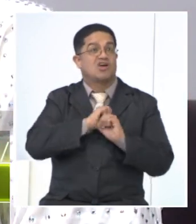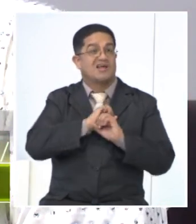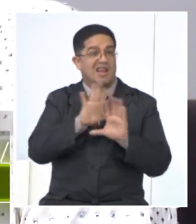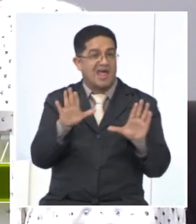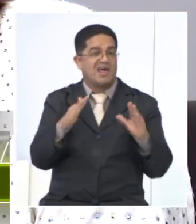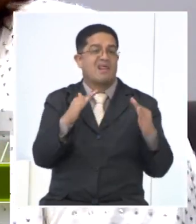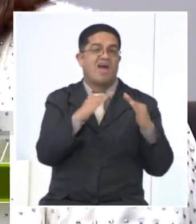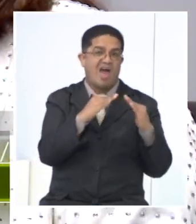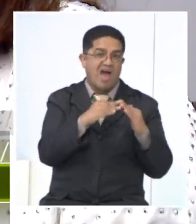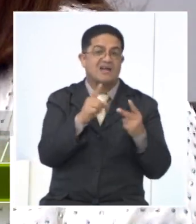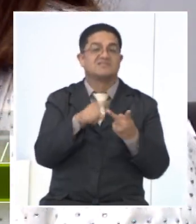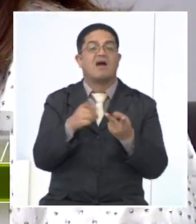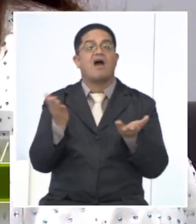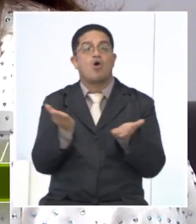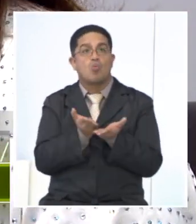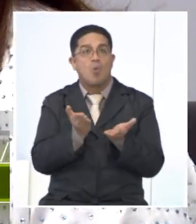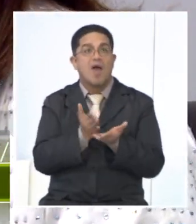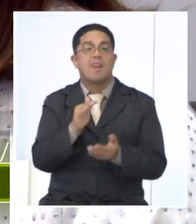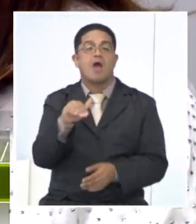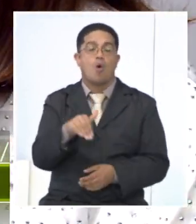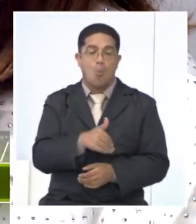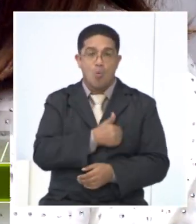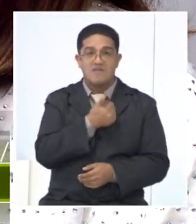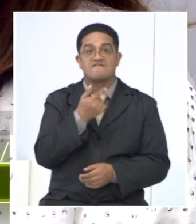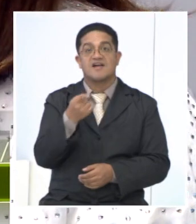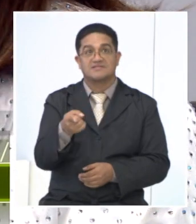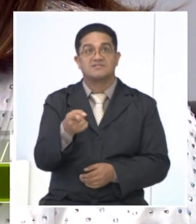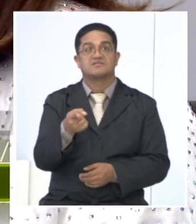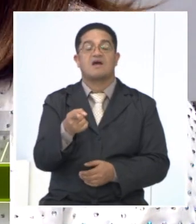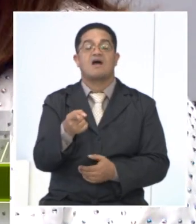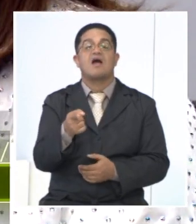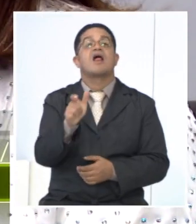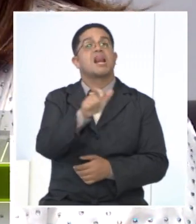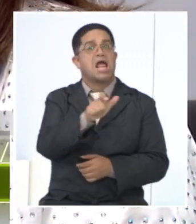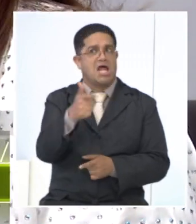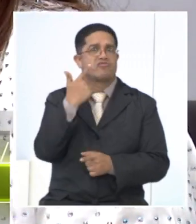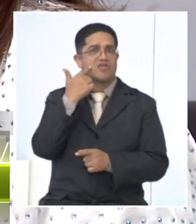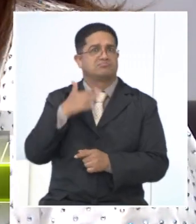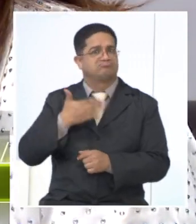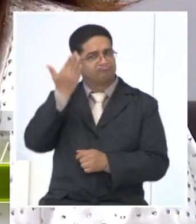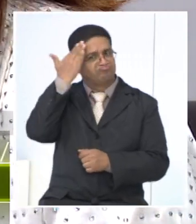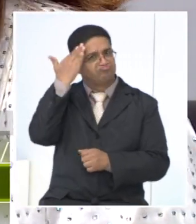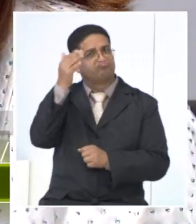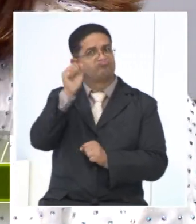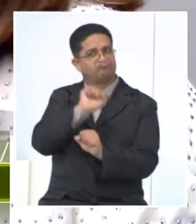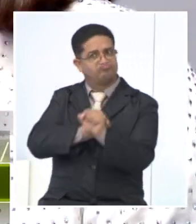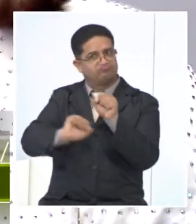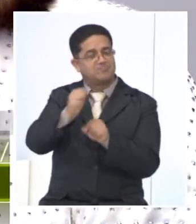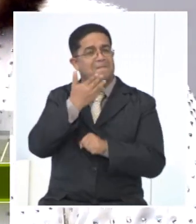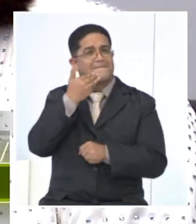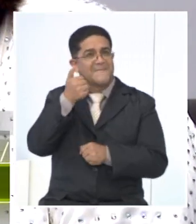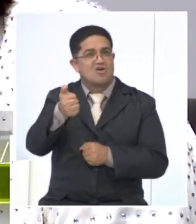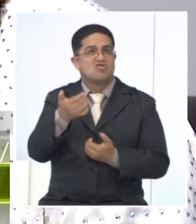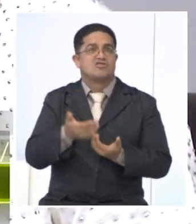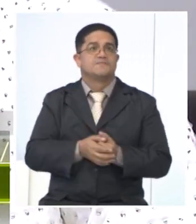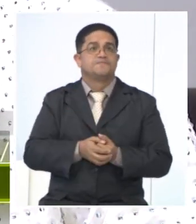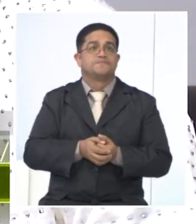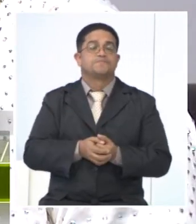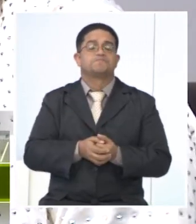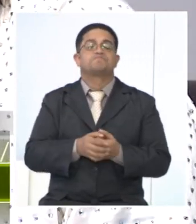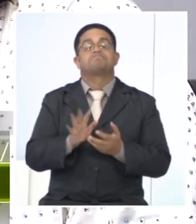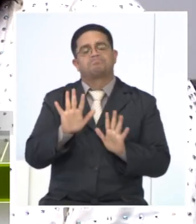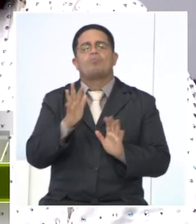en colegio, en universidad, creo que tuviéramos un nivel de prevención mejor. Un